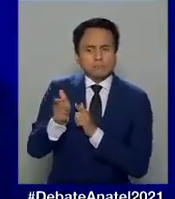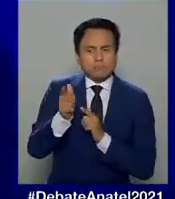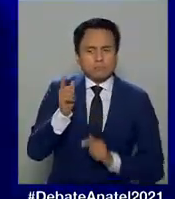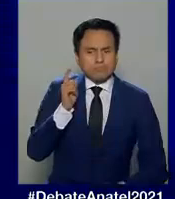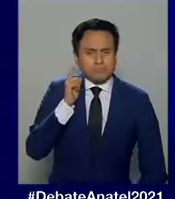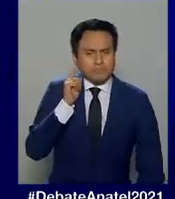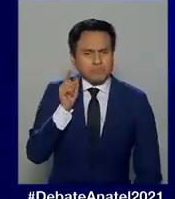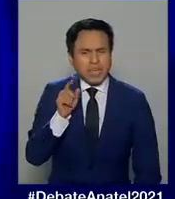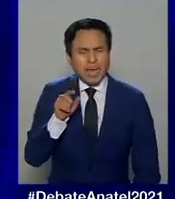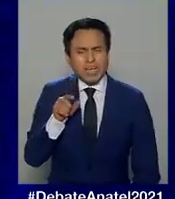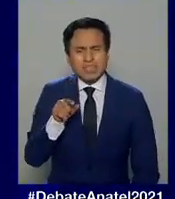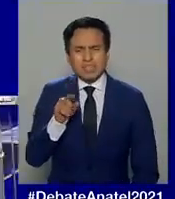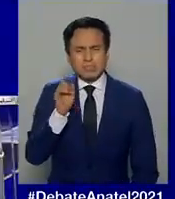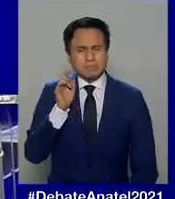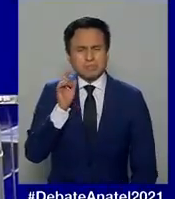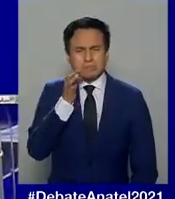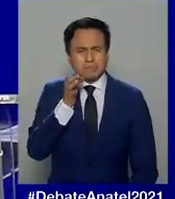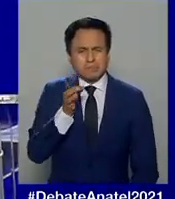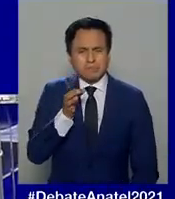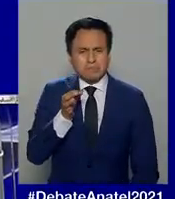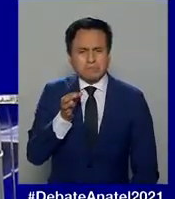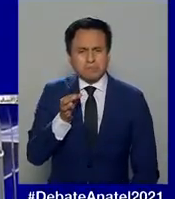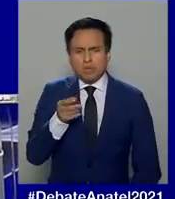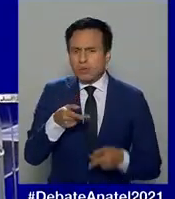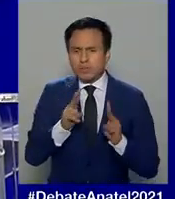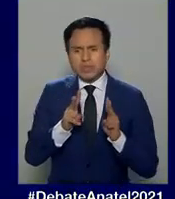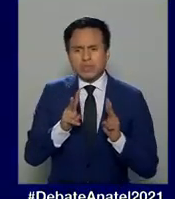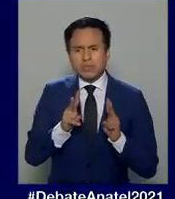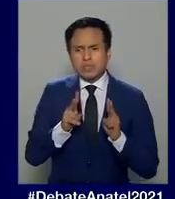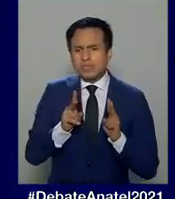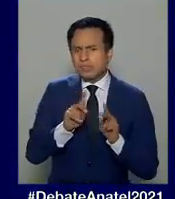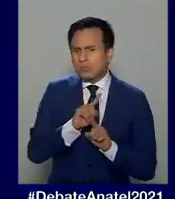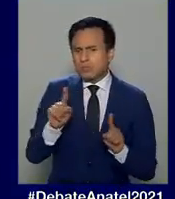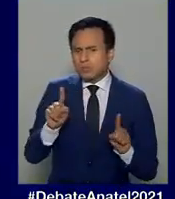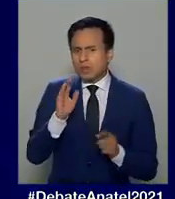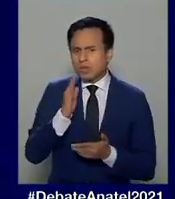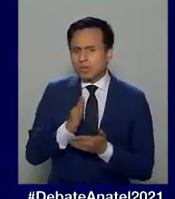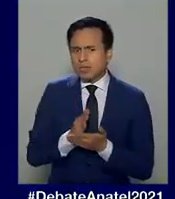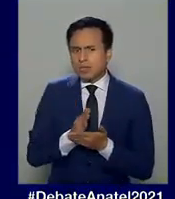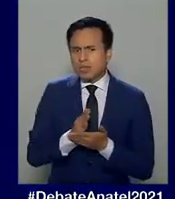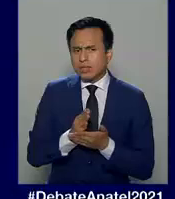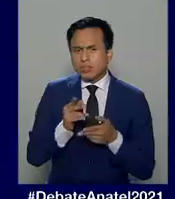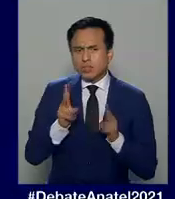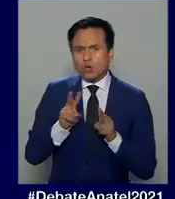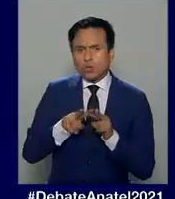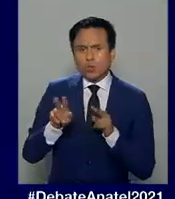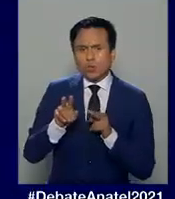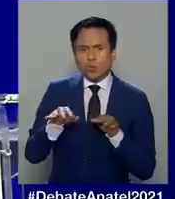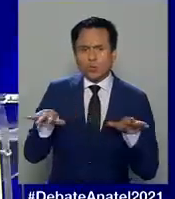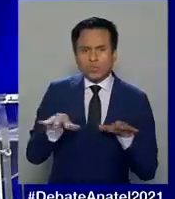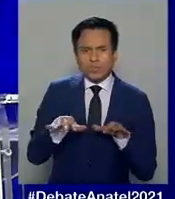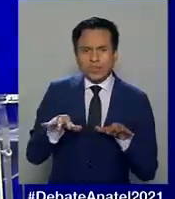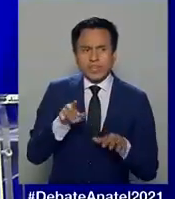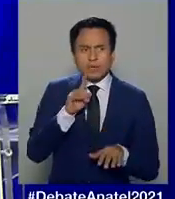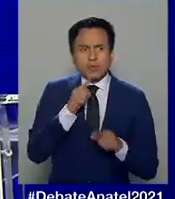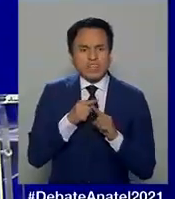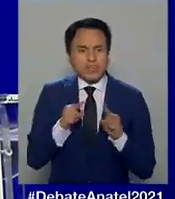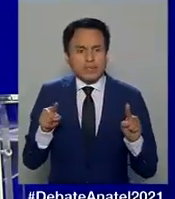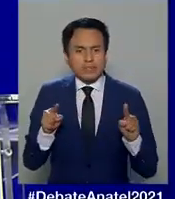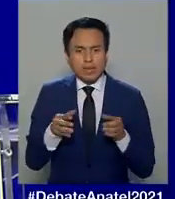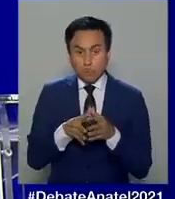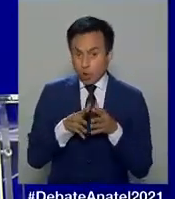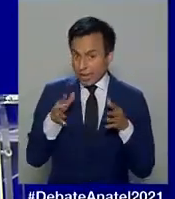causaron, no vamos a permitir que eso suceda. Ya, hasta ahí no más llega. No vamos a permitir que eso suceda. O sea, mira, acá tenemos una diferencia muy